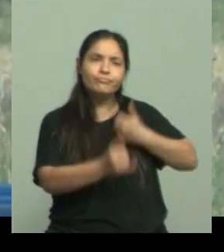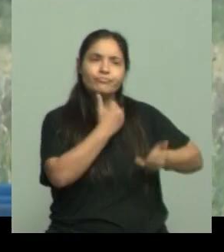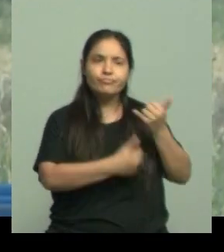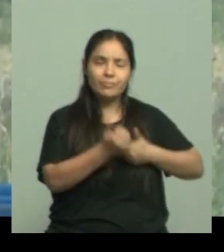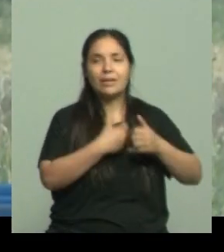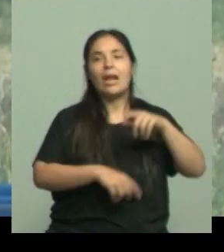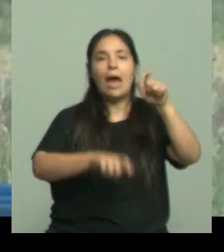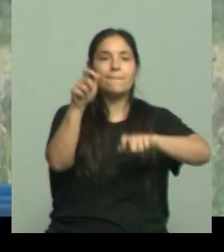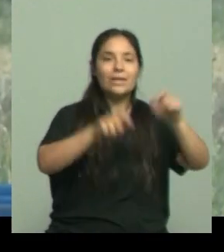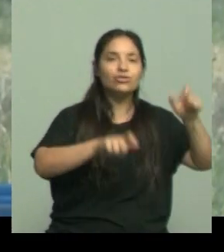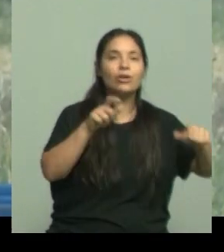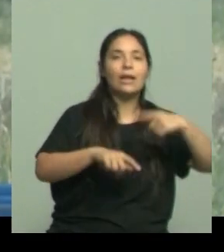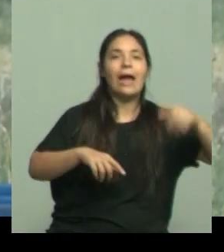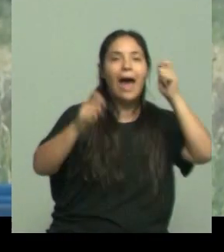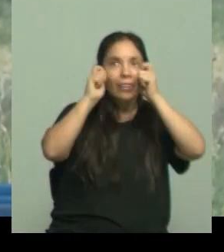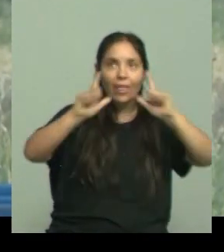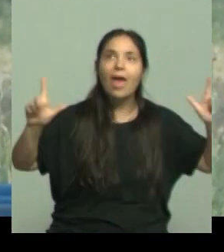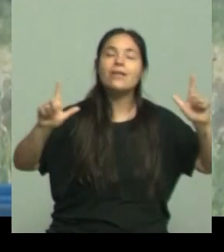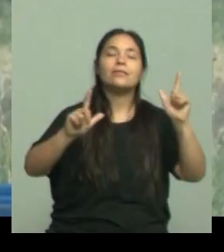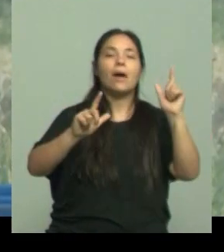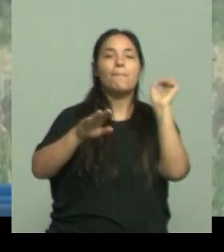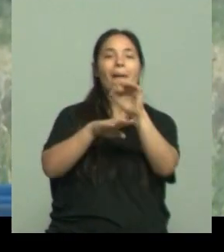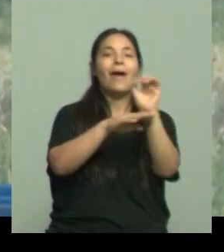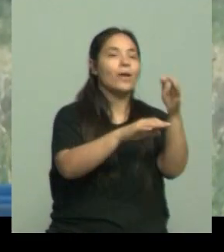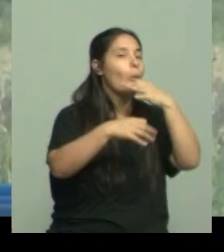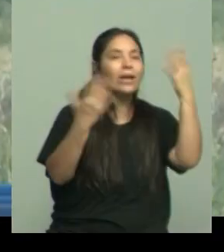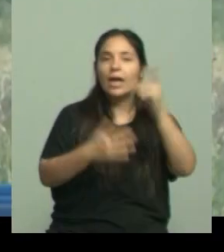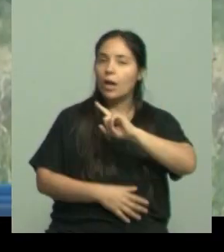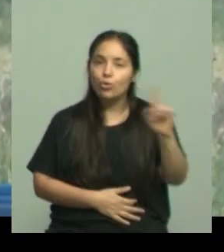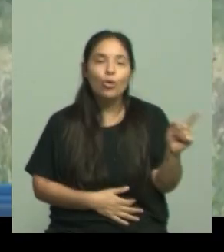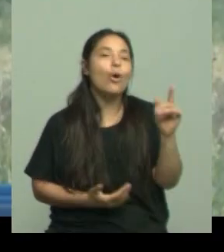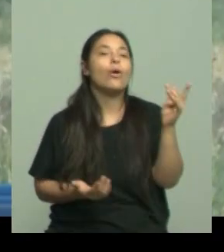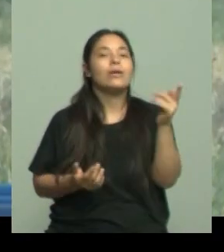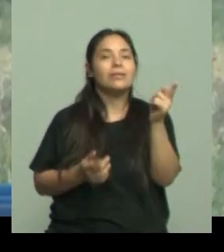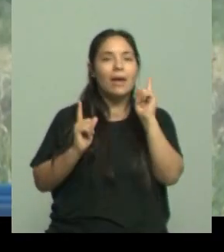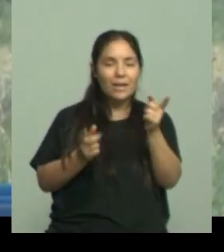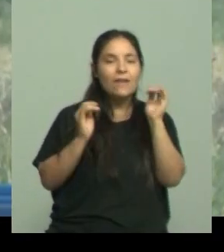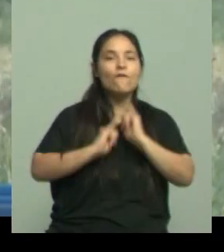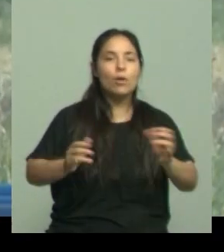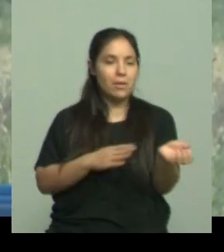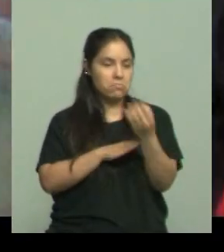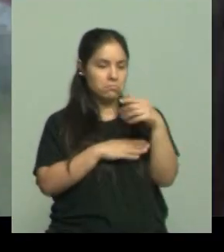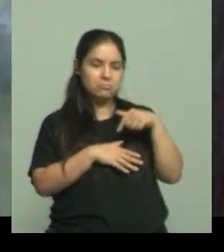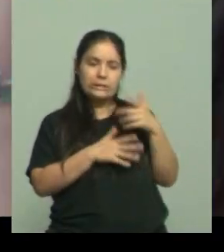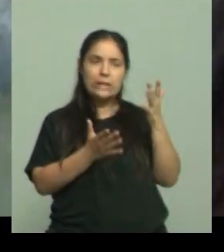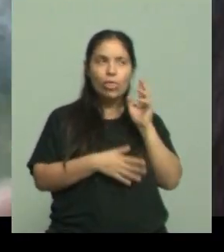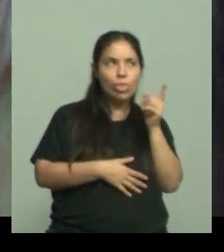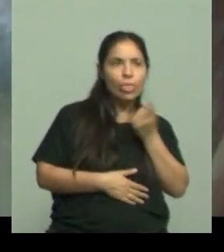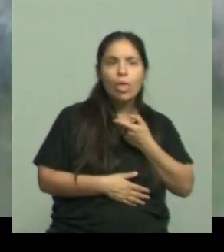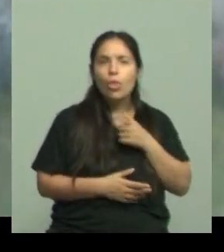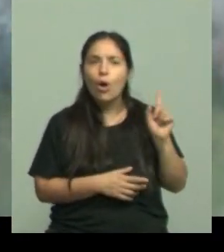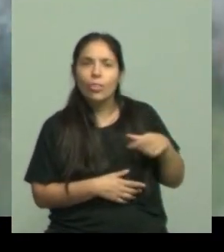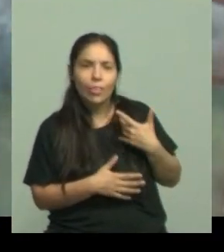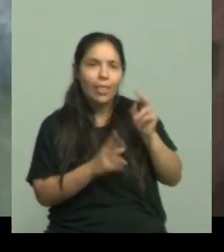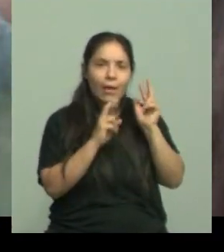veo con esto que decir, bueno, la gente está más atenta, no viraliza o busca ver de dónde salió ese primer